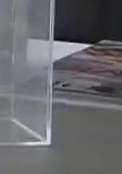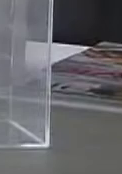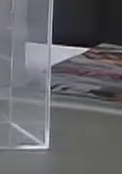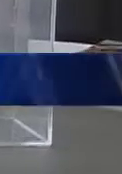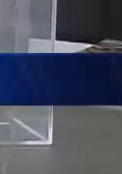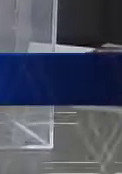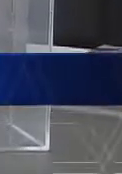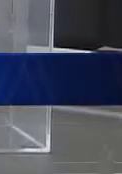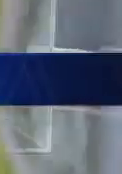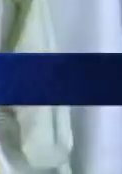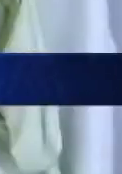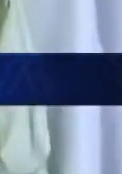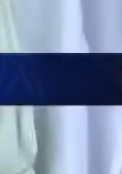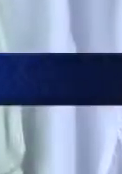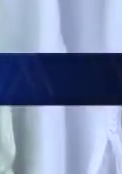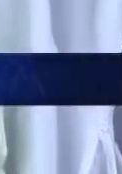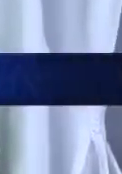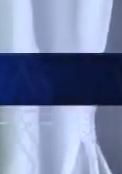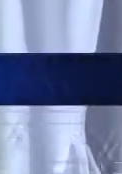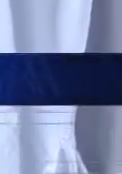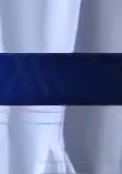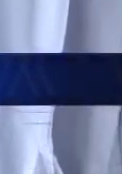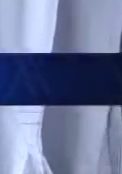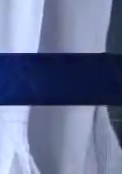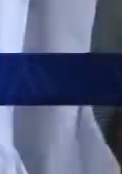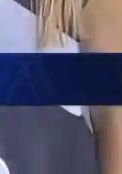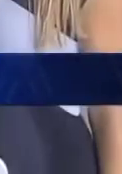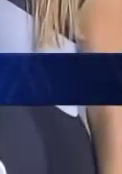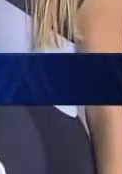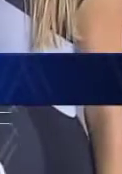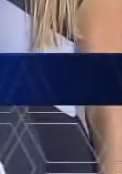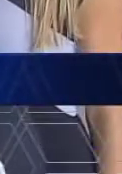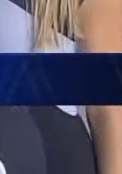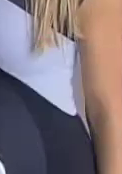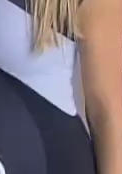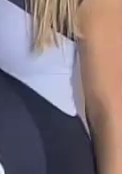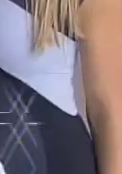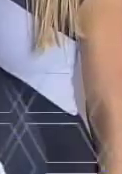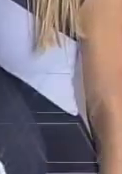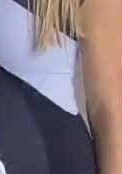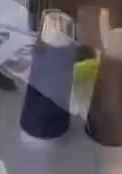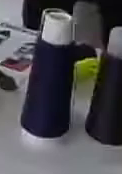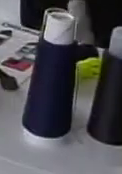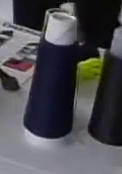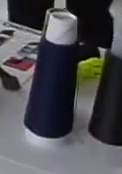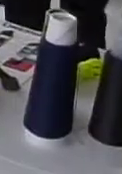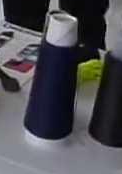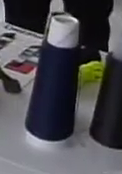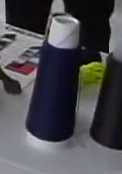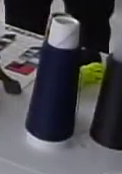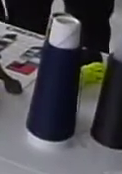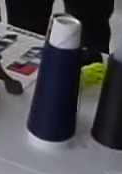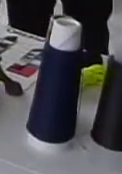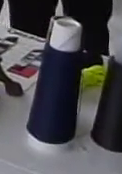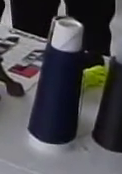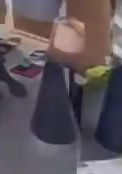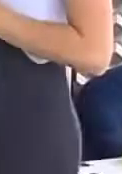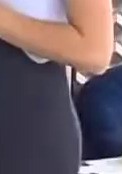moda con propósito clarín se gana apuesta por una nueva colección en piezas de última tecnología